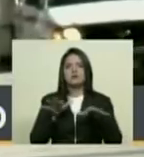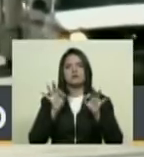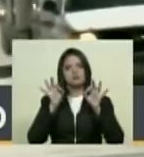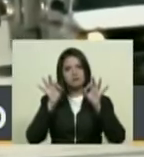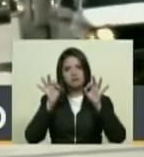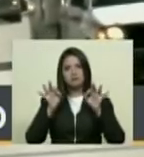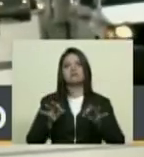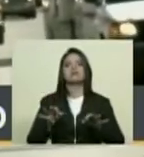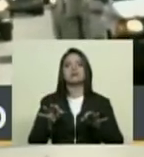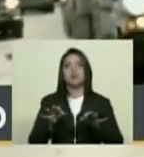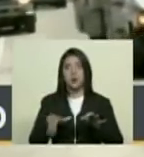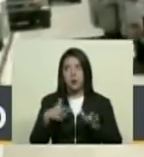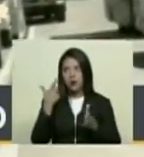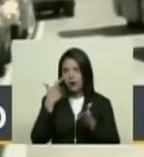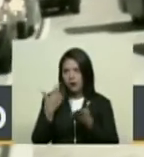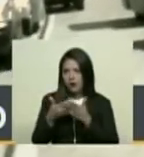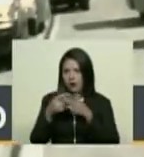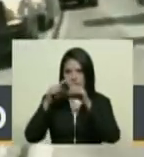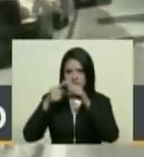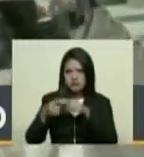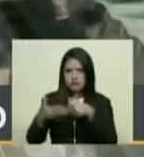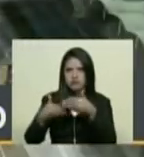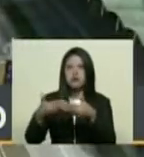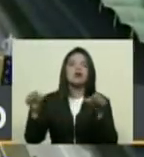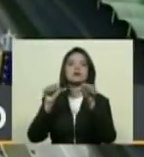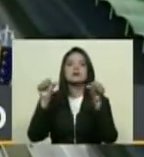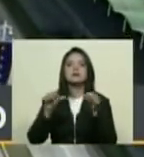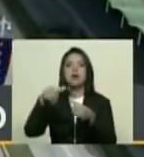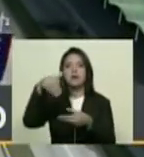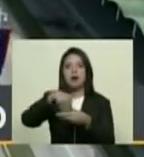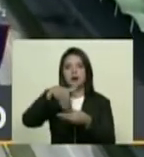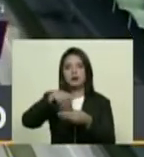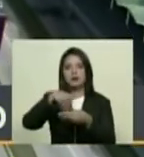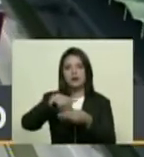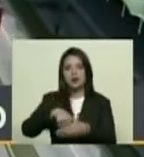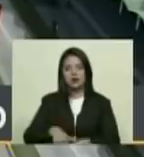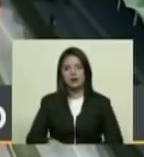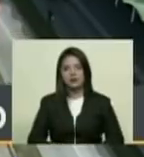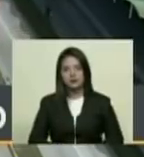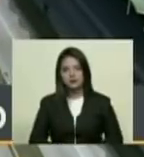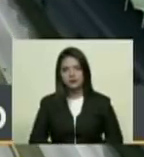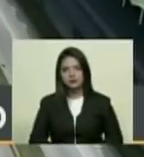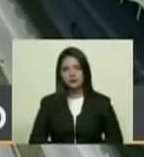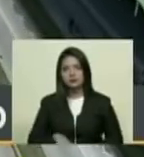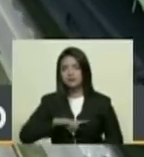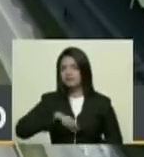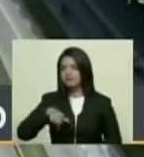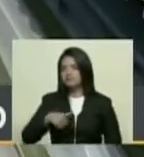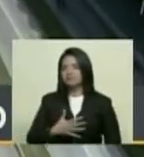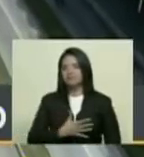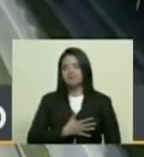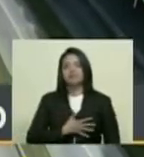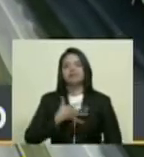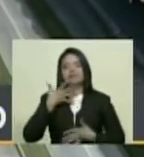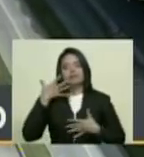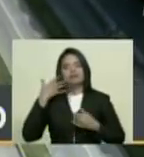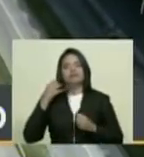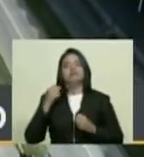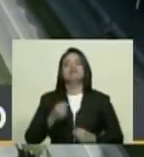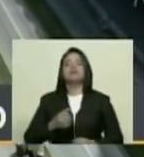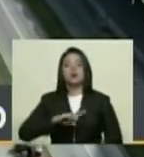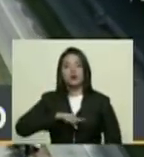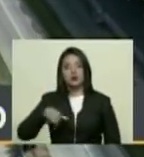proceso auditable que conlleva nuestro sistema electoral. Estamos profundamente orgullosos, nosotros